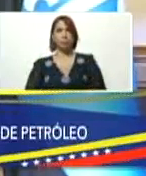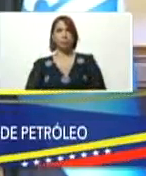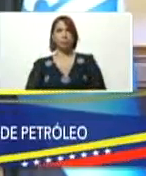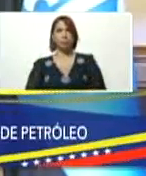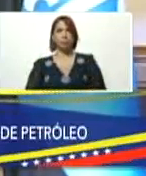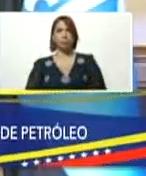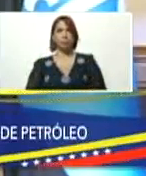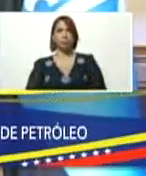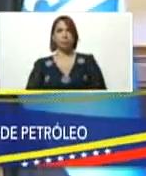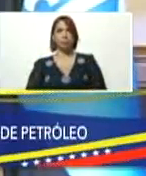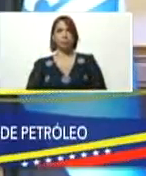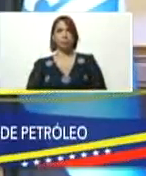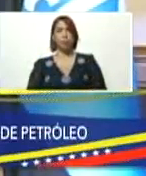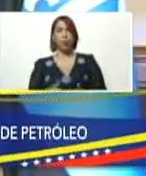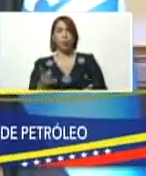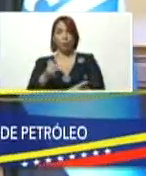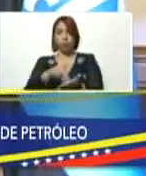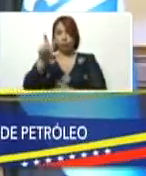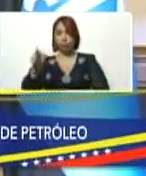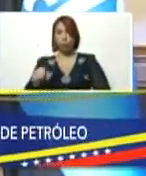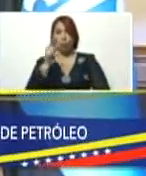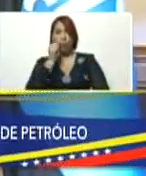Y fue cuando llegó Barquindo.